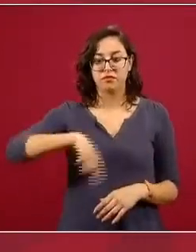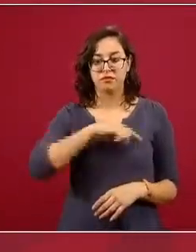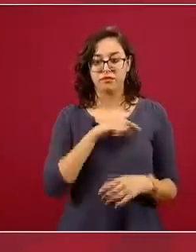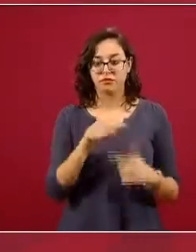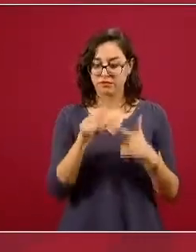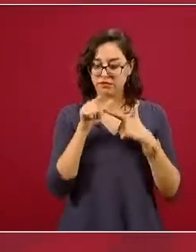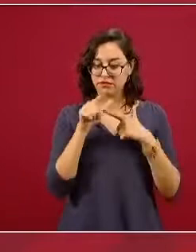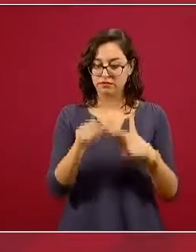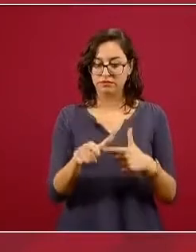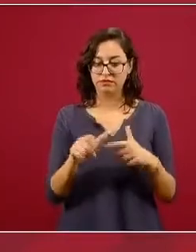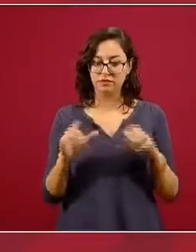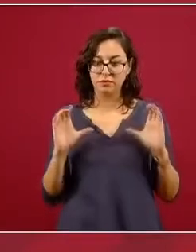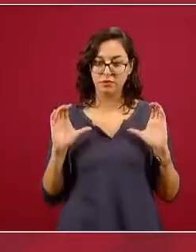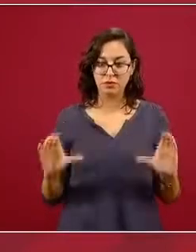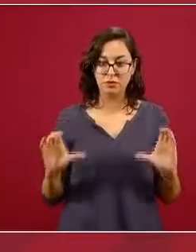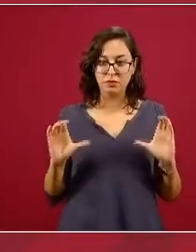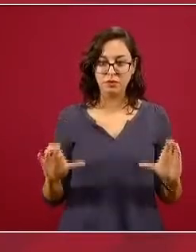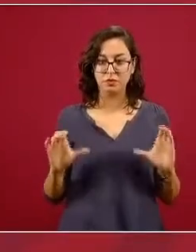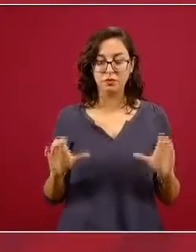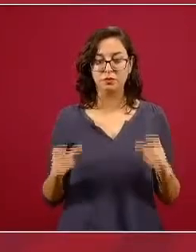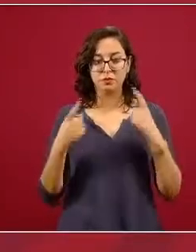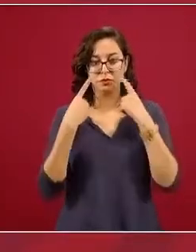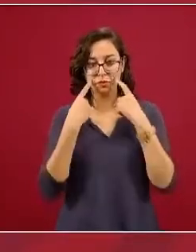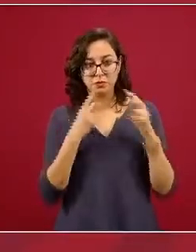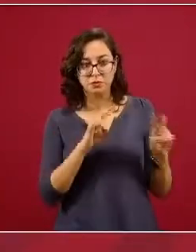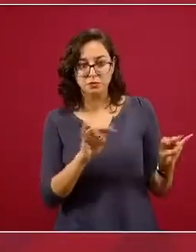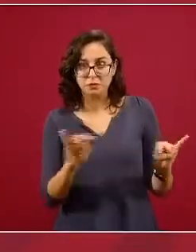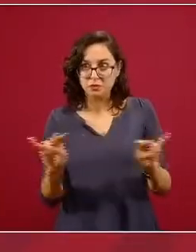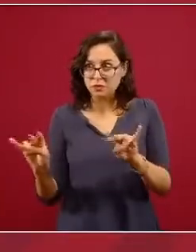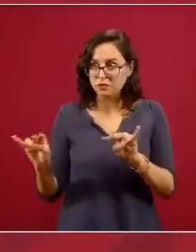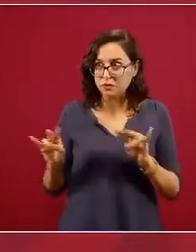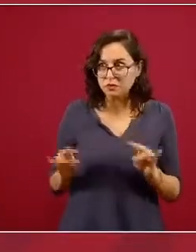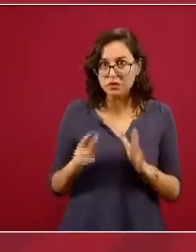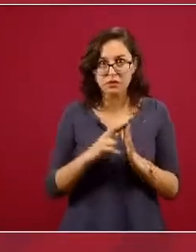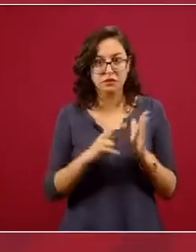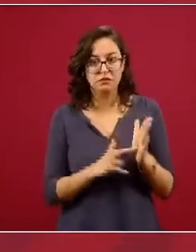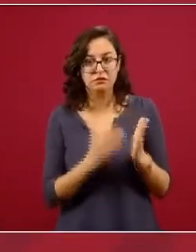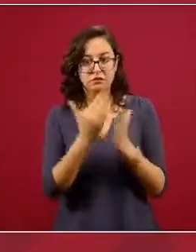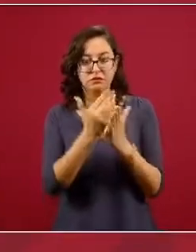Mantengámonos cautelosos, atentos a las indicaciones